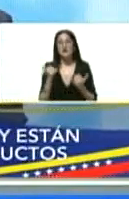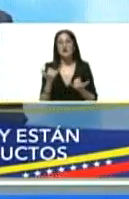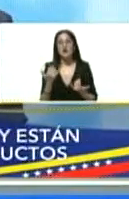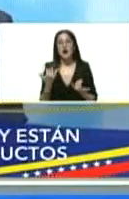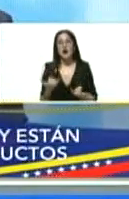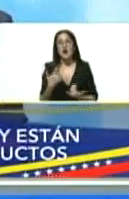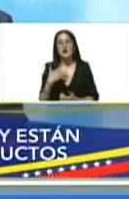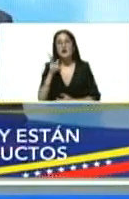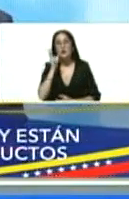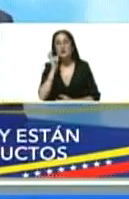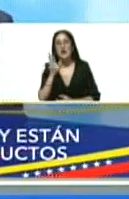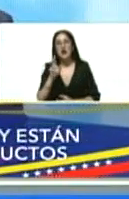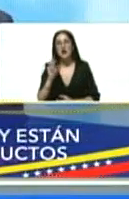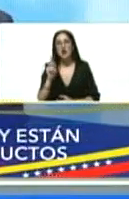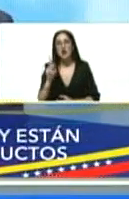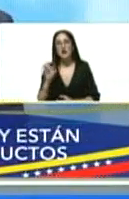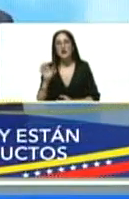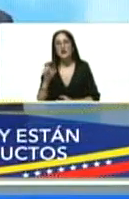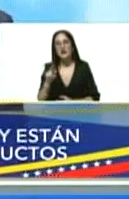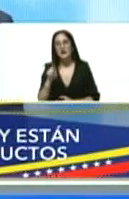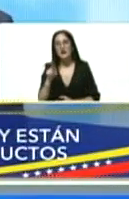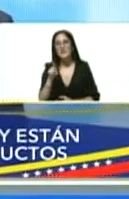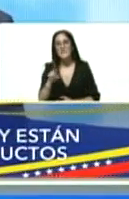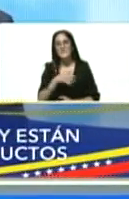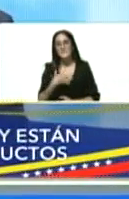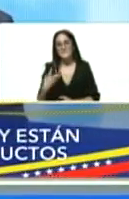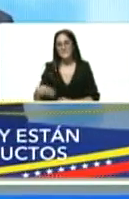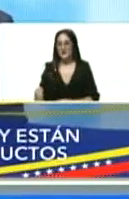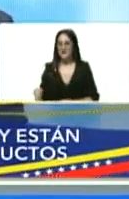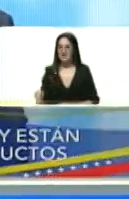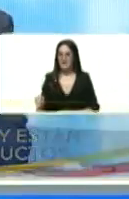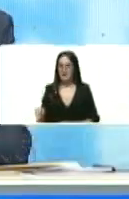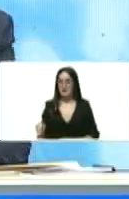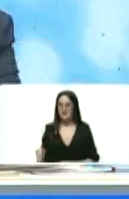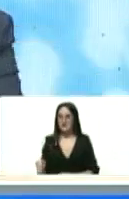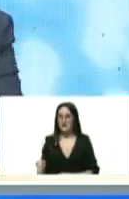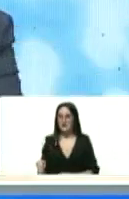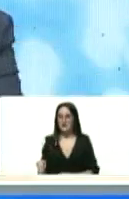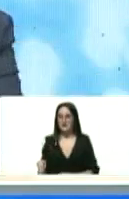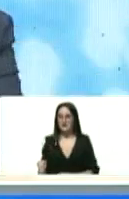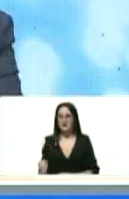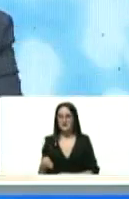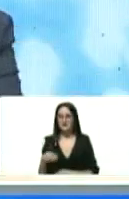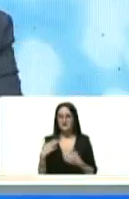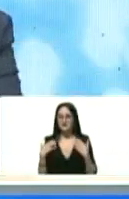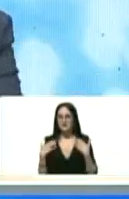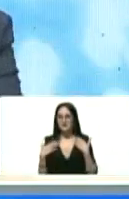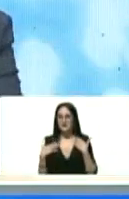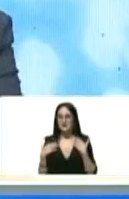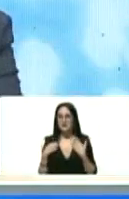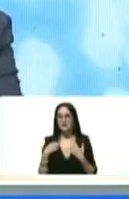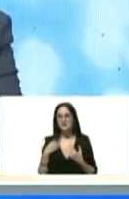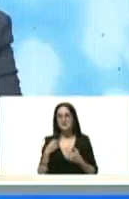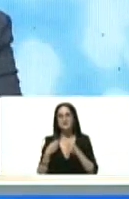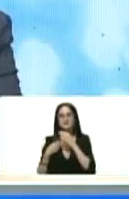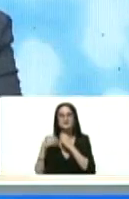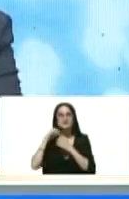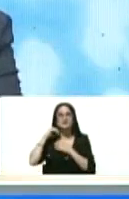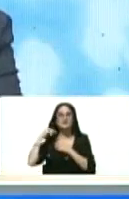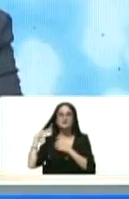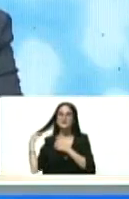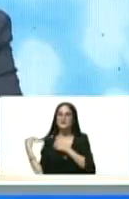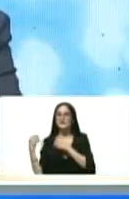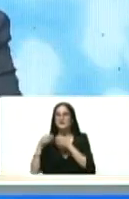Zapata, presidente de la Cámara Venezolana de la Industria y Especies